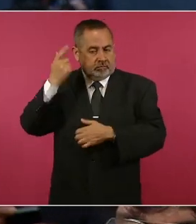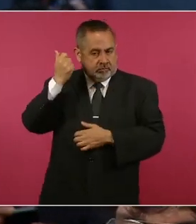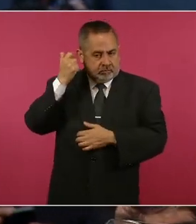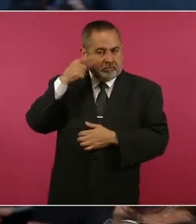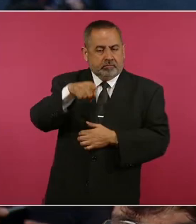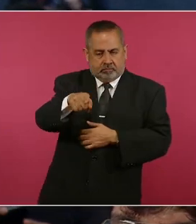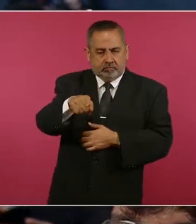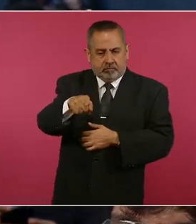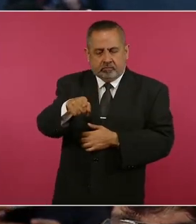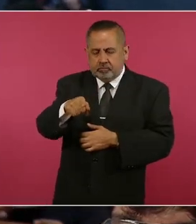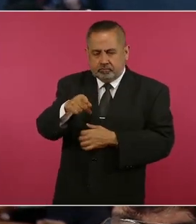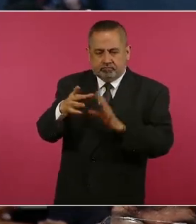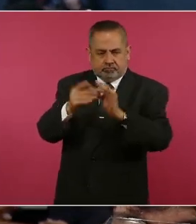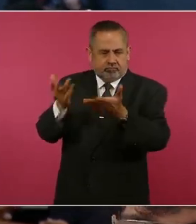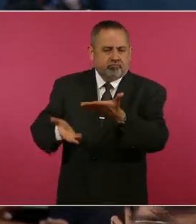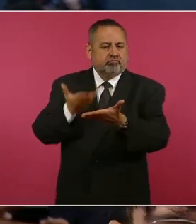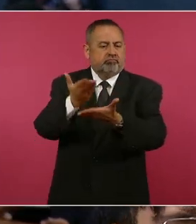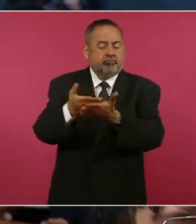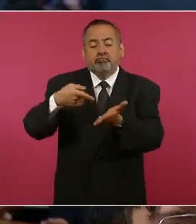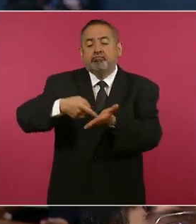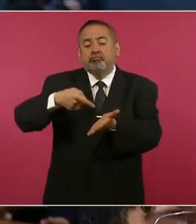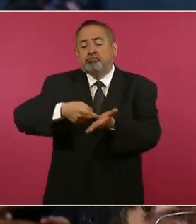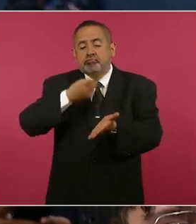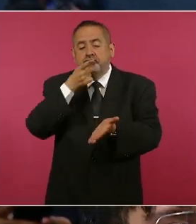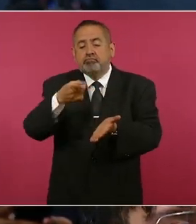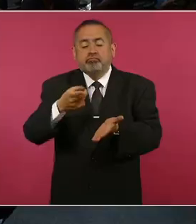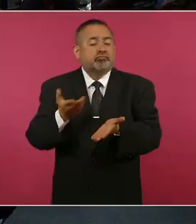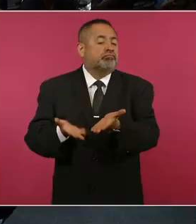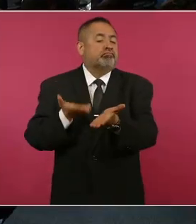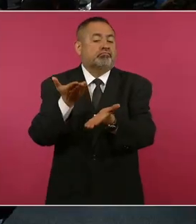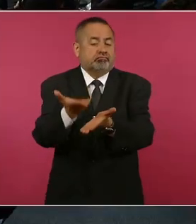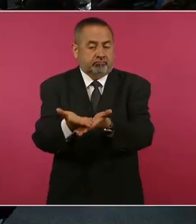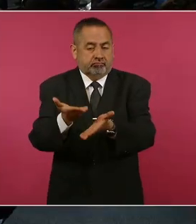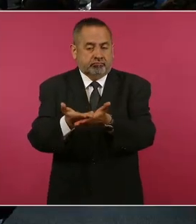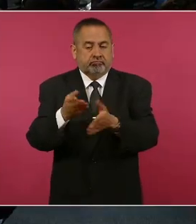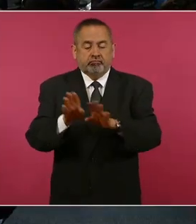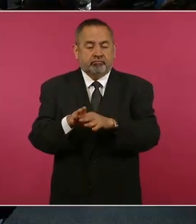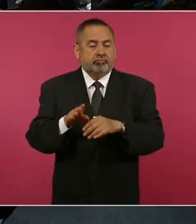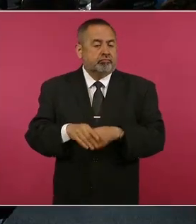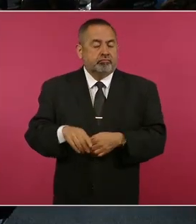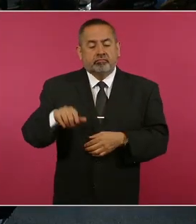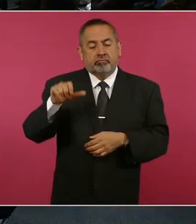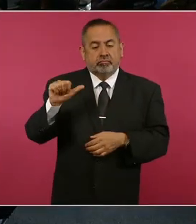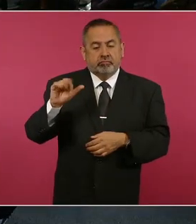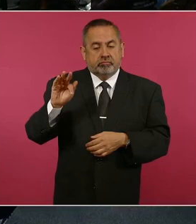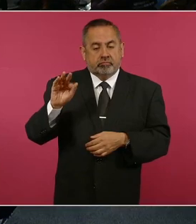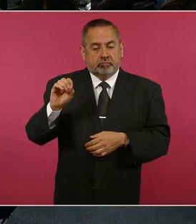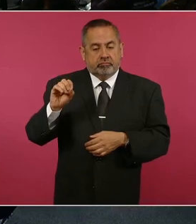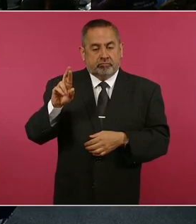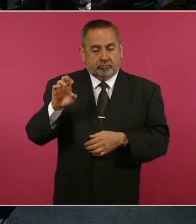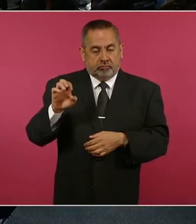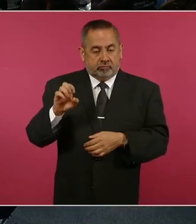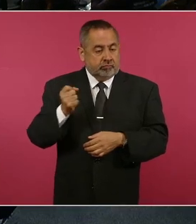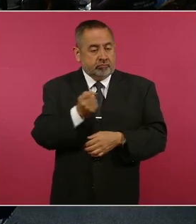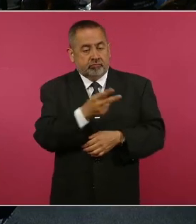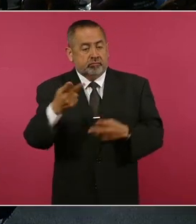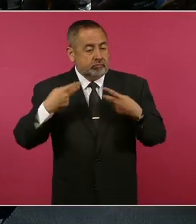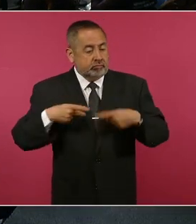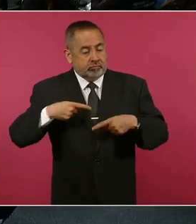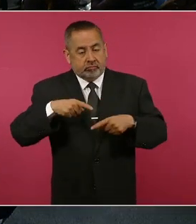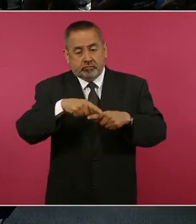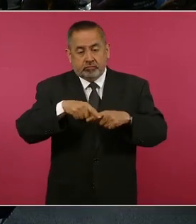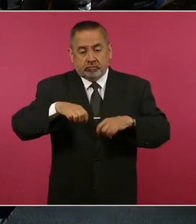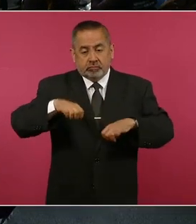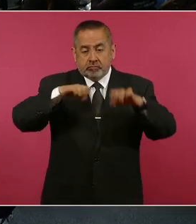está proponiendo, en donde dice que las cuentas de Afore de personas de más